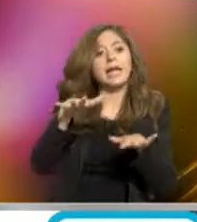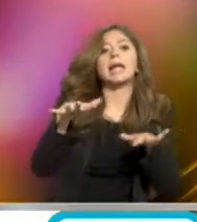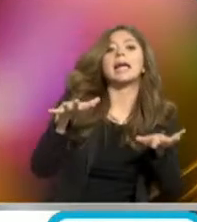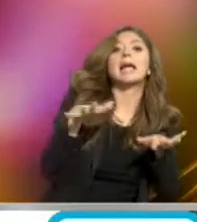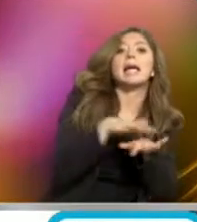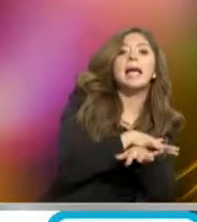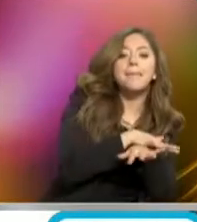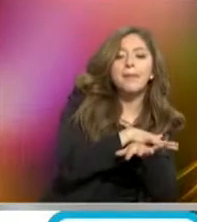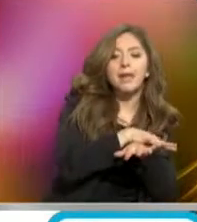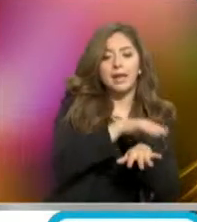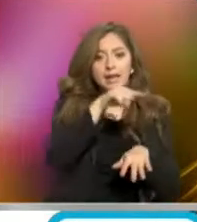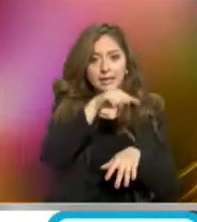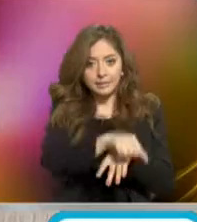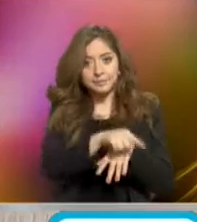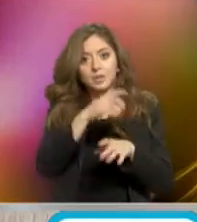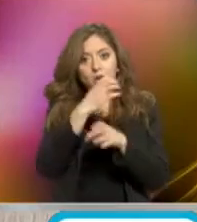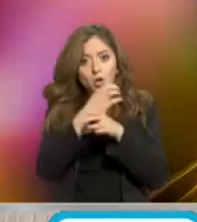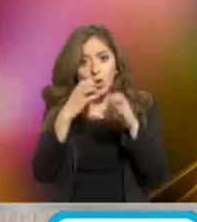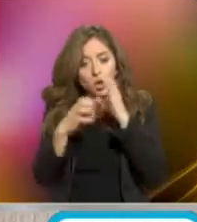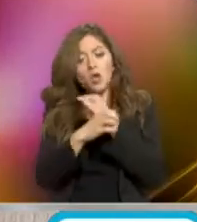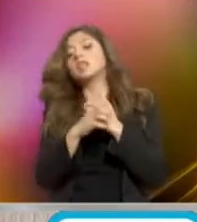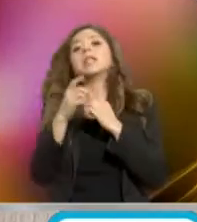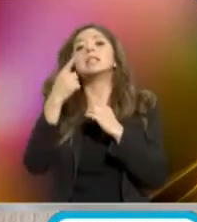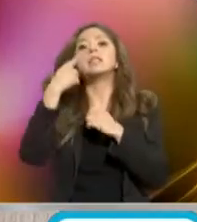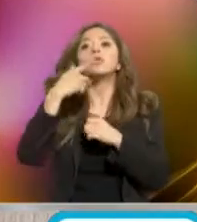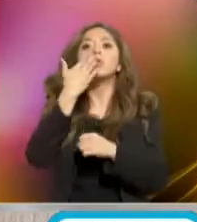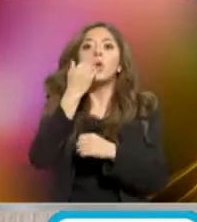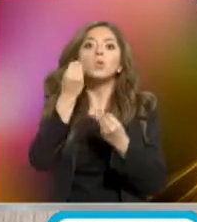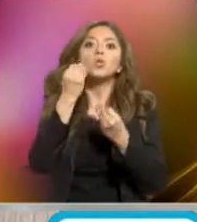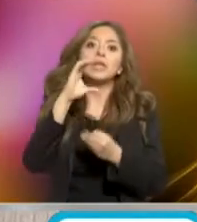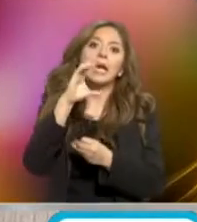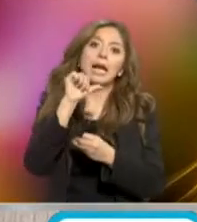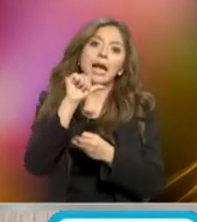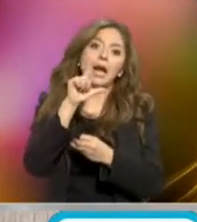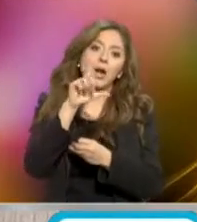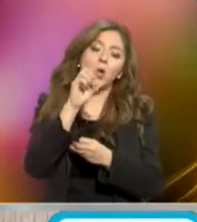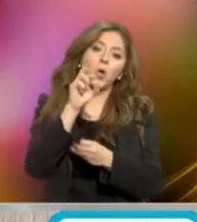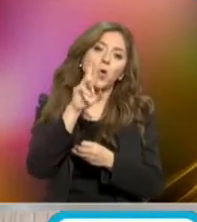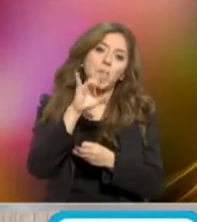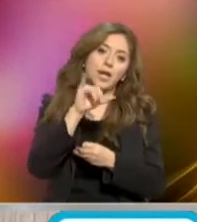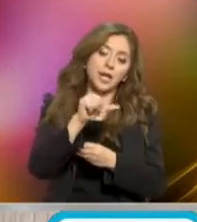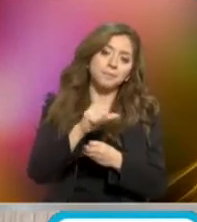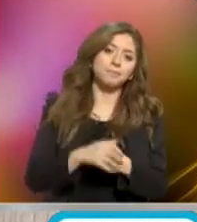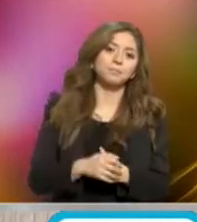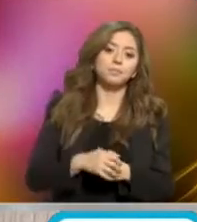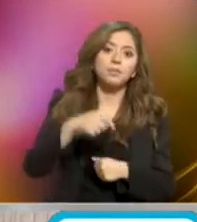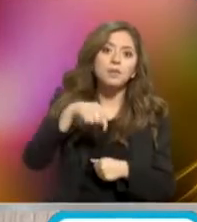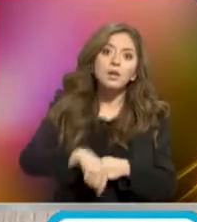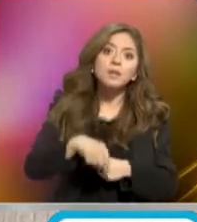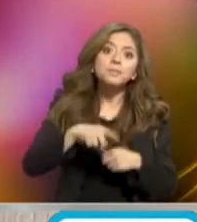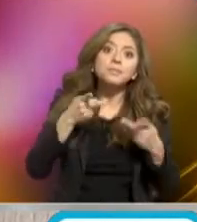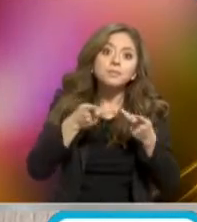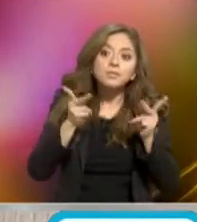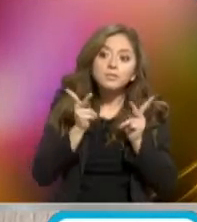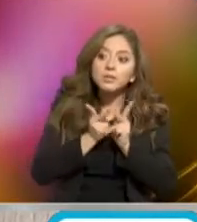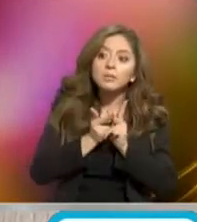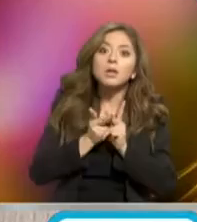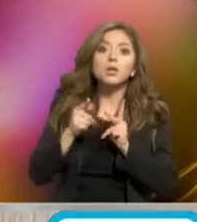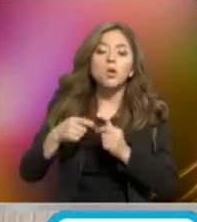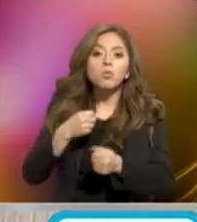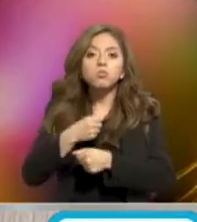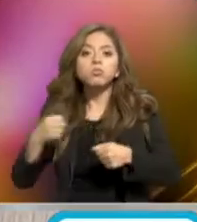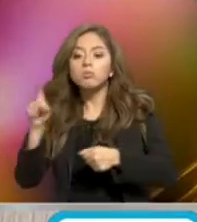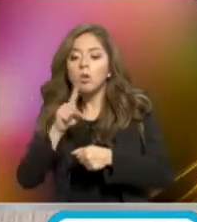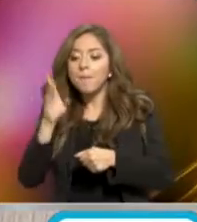por ingredientes menos calóricos. Exactamente. Muy bien. No hay un platillo que engorde, más bien es la mala combinación de los